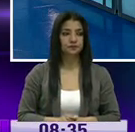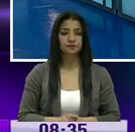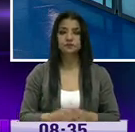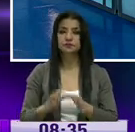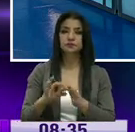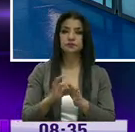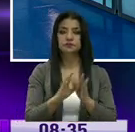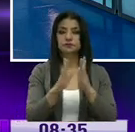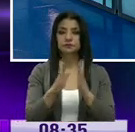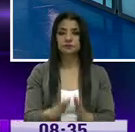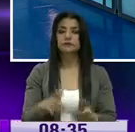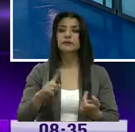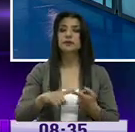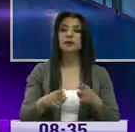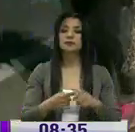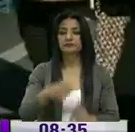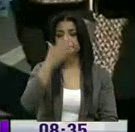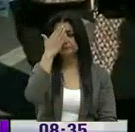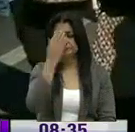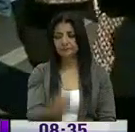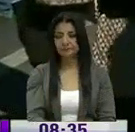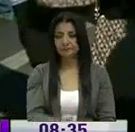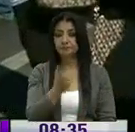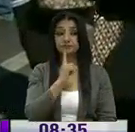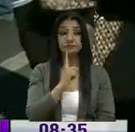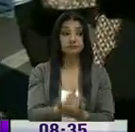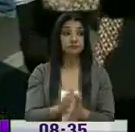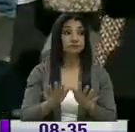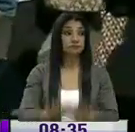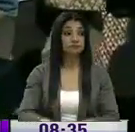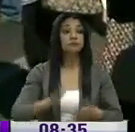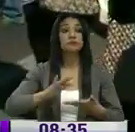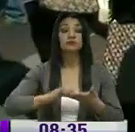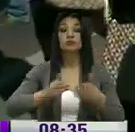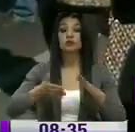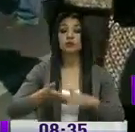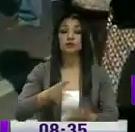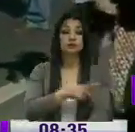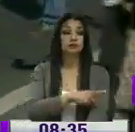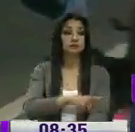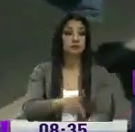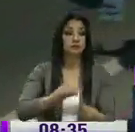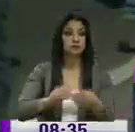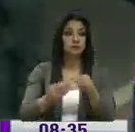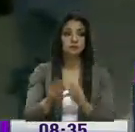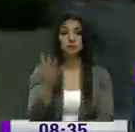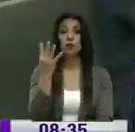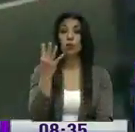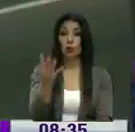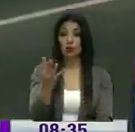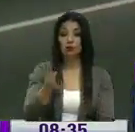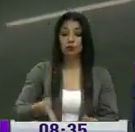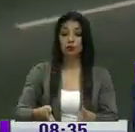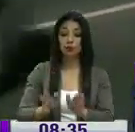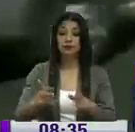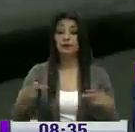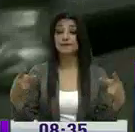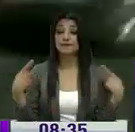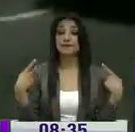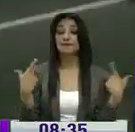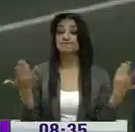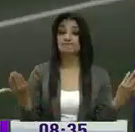Compañeros, amigos, que tengan un excelente día. Así es, nuevamente la comunidad aquí en el kilómetro 4 de la Ruta Viva está realizando